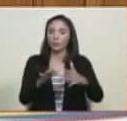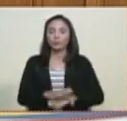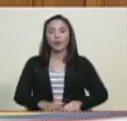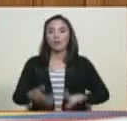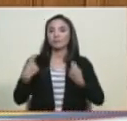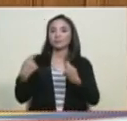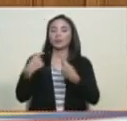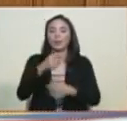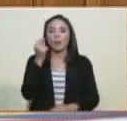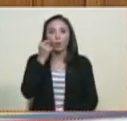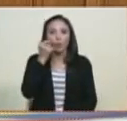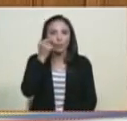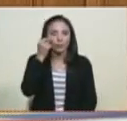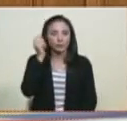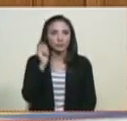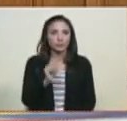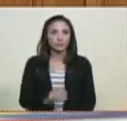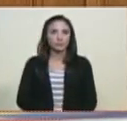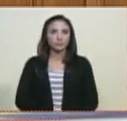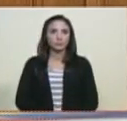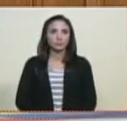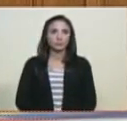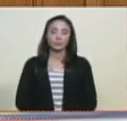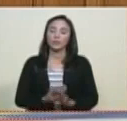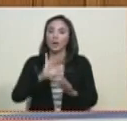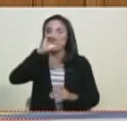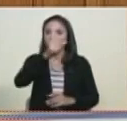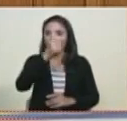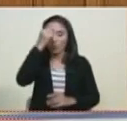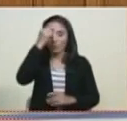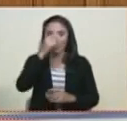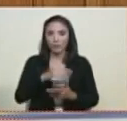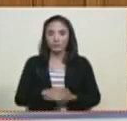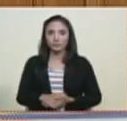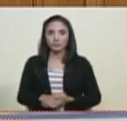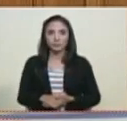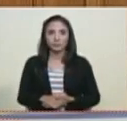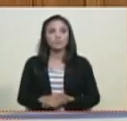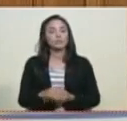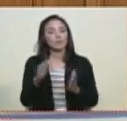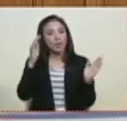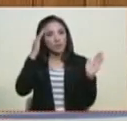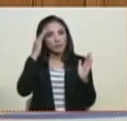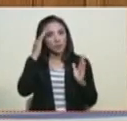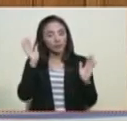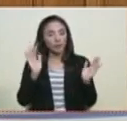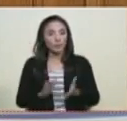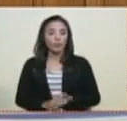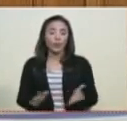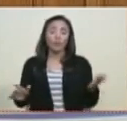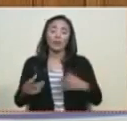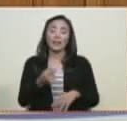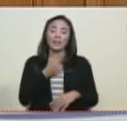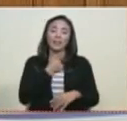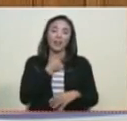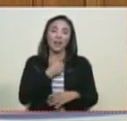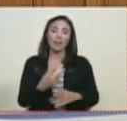de Colombia. Julio Borges, sabemos que él tiene la cobardía